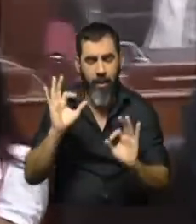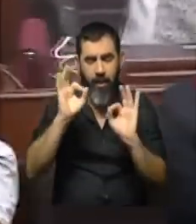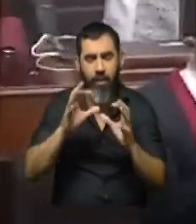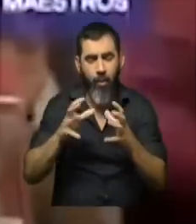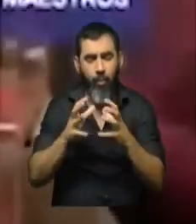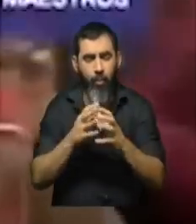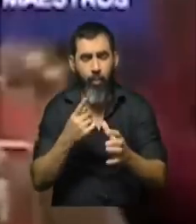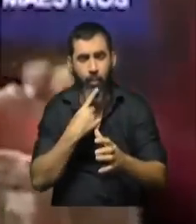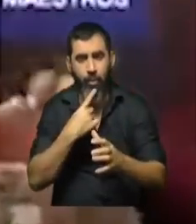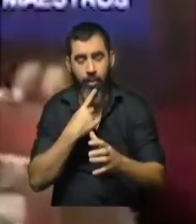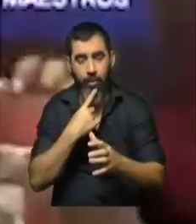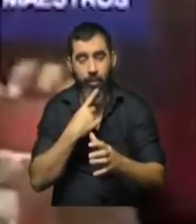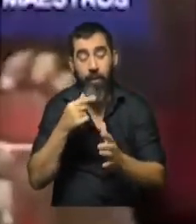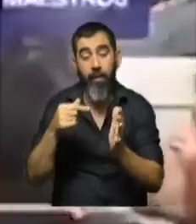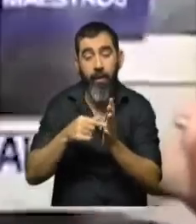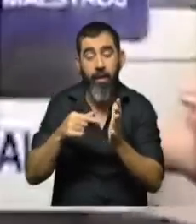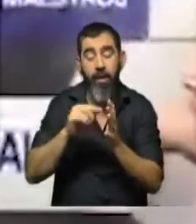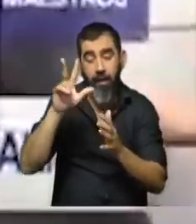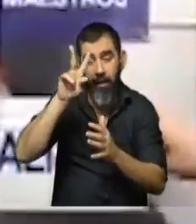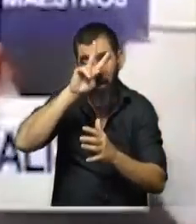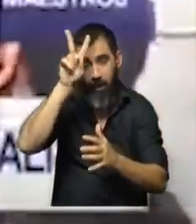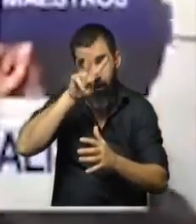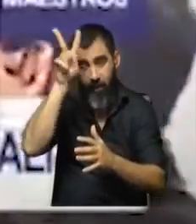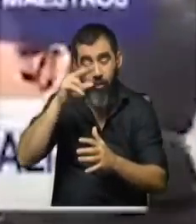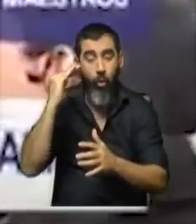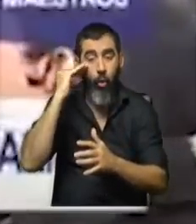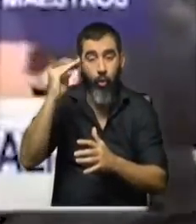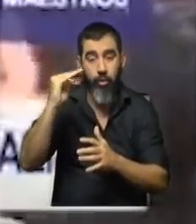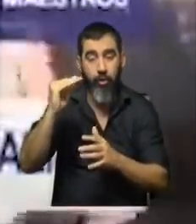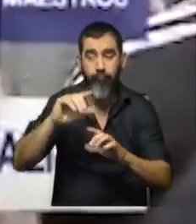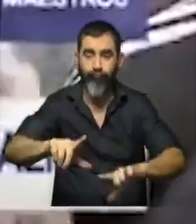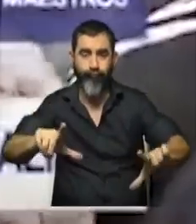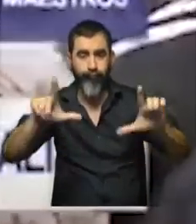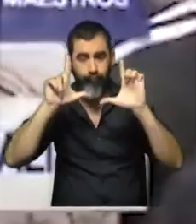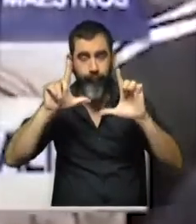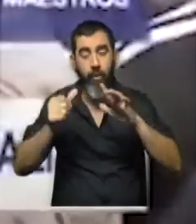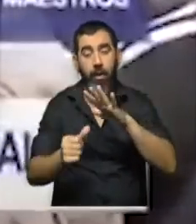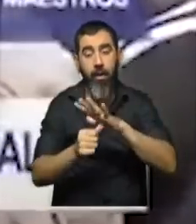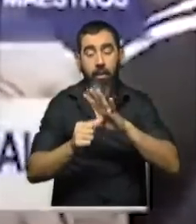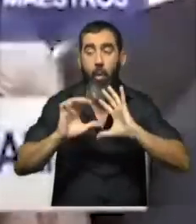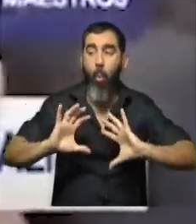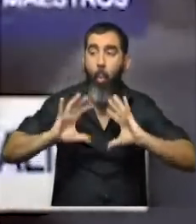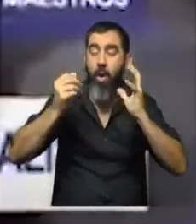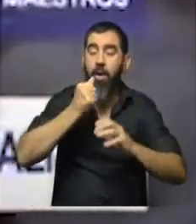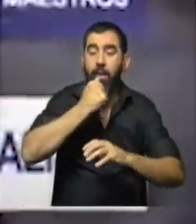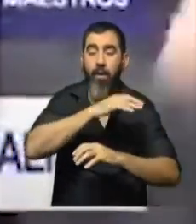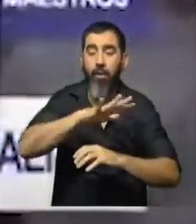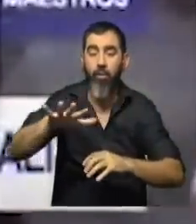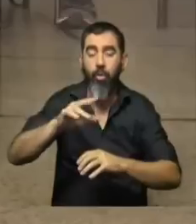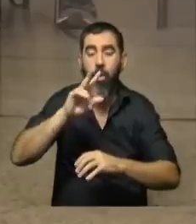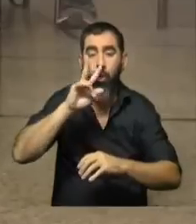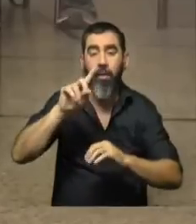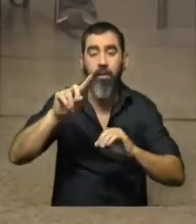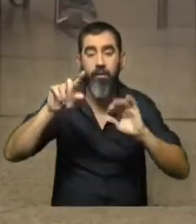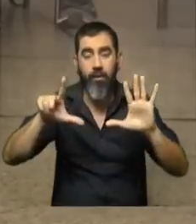propio. Castillo, dirigente indígena y docente de profesión, cobró protagonismo luego de encabezar una huelga histórica del magisterio en